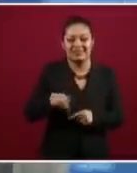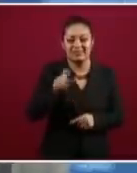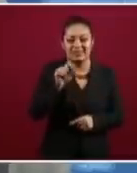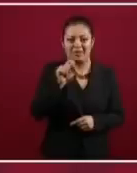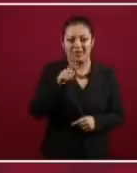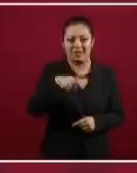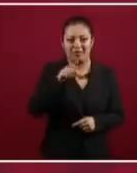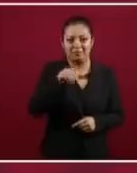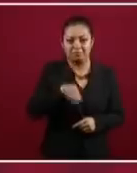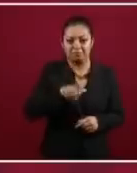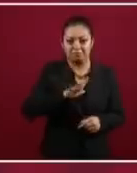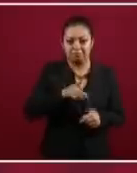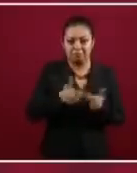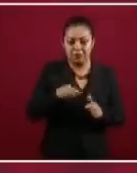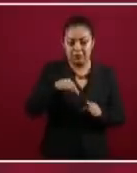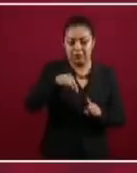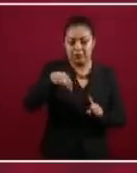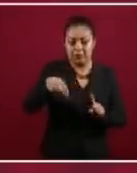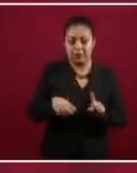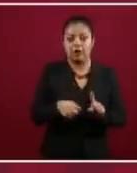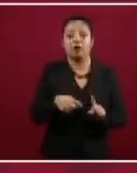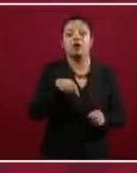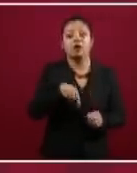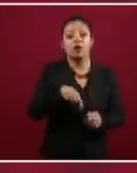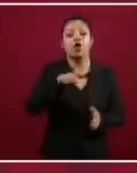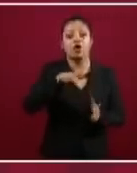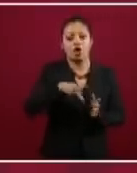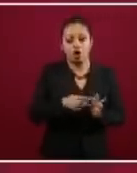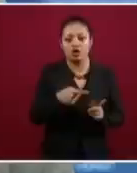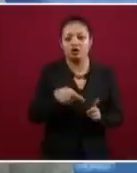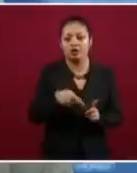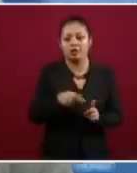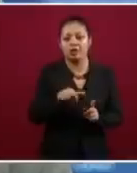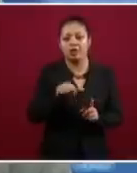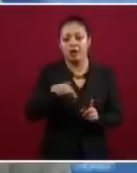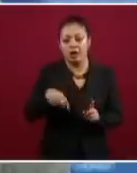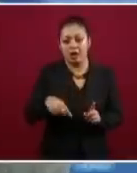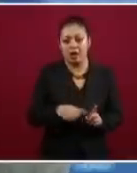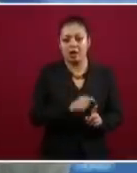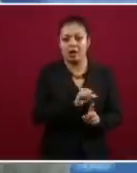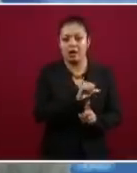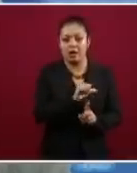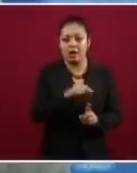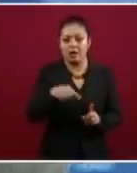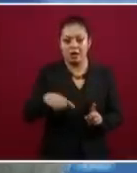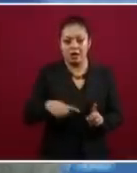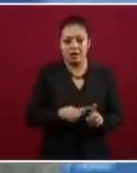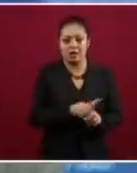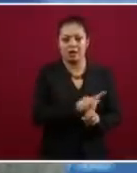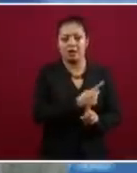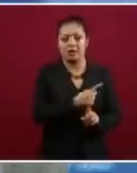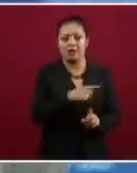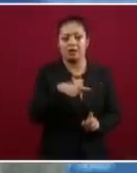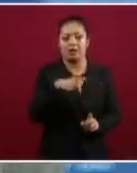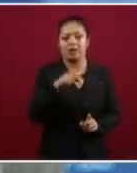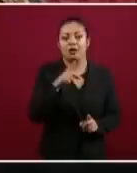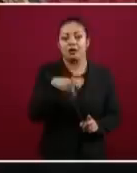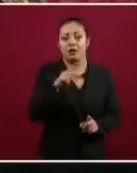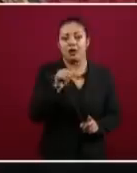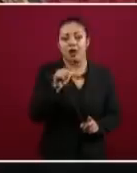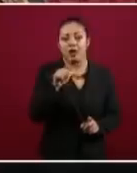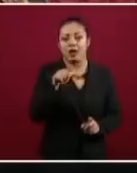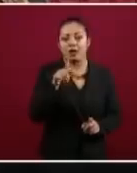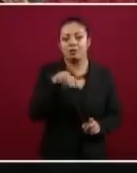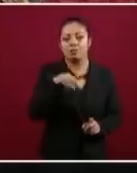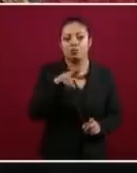de zona libre. Y de ahí, de nuevo, hacia el poniente, hacia el municipio de Calakmul, ya en